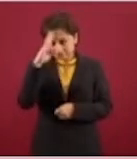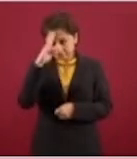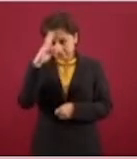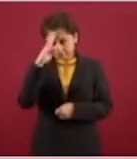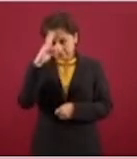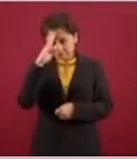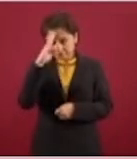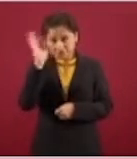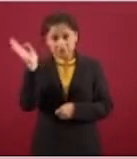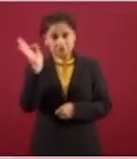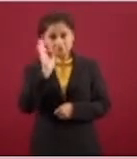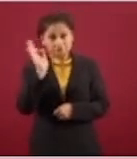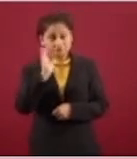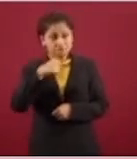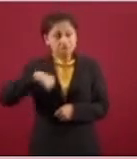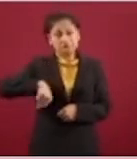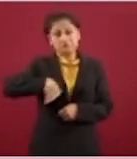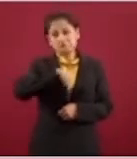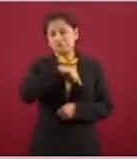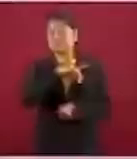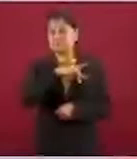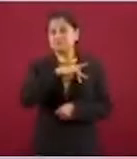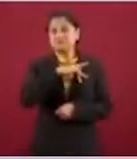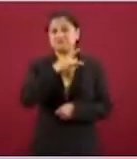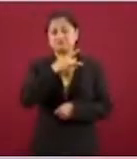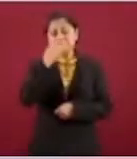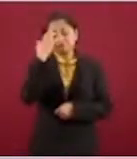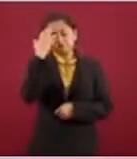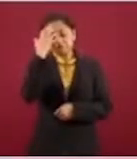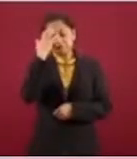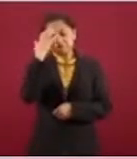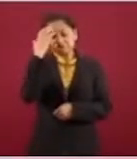profundos, diría una crisis